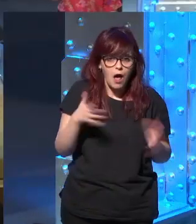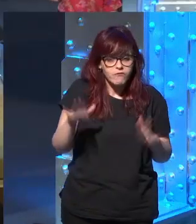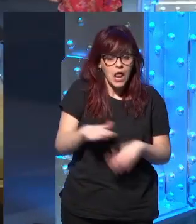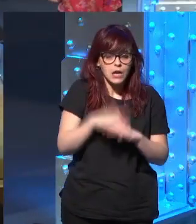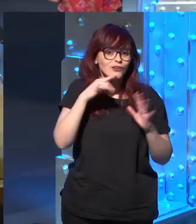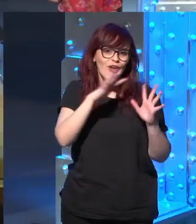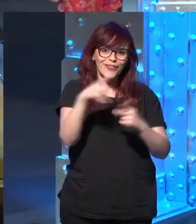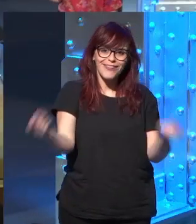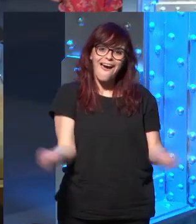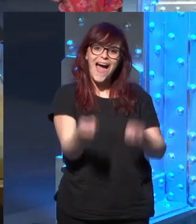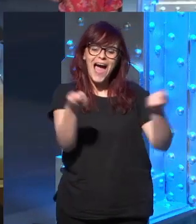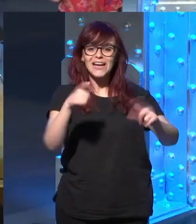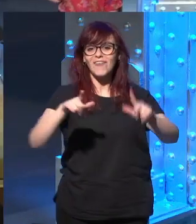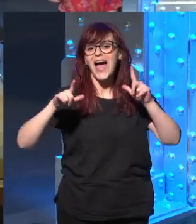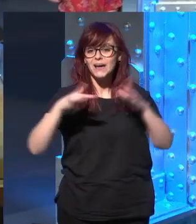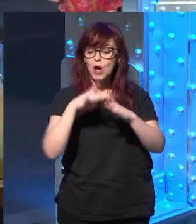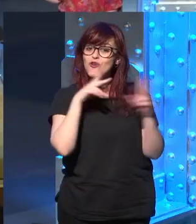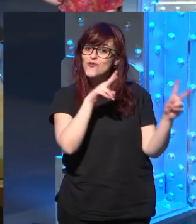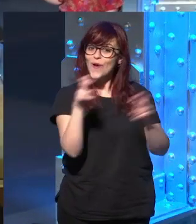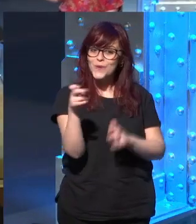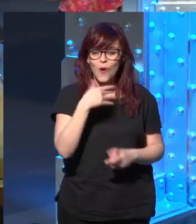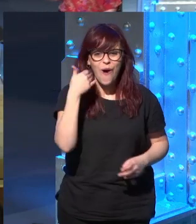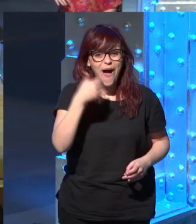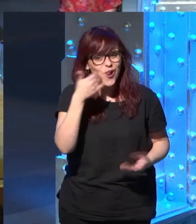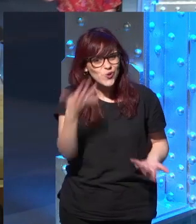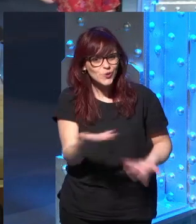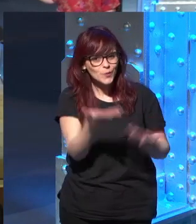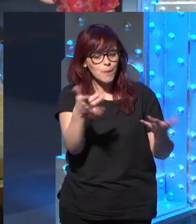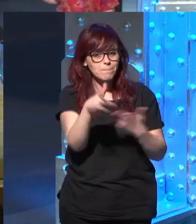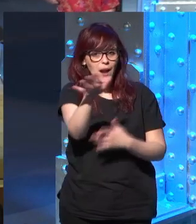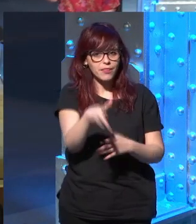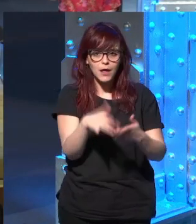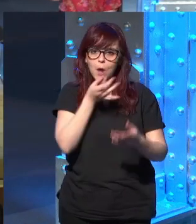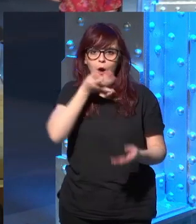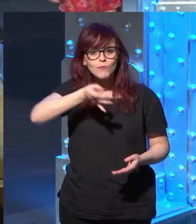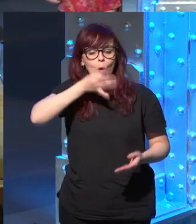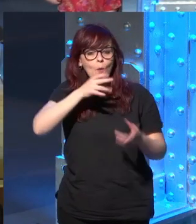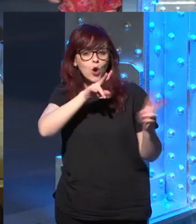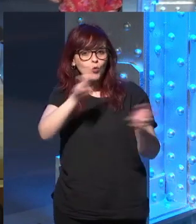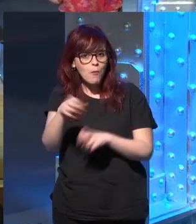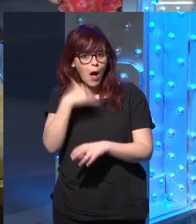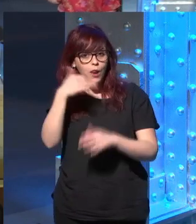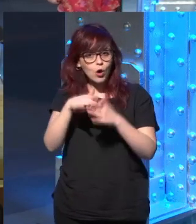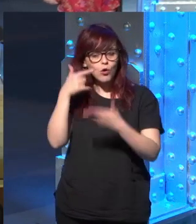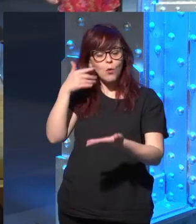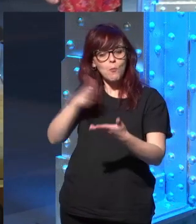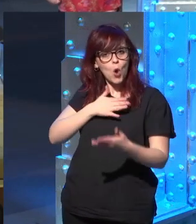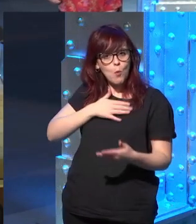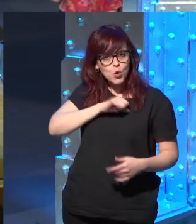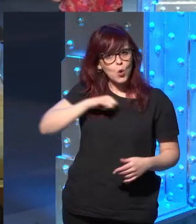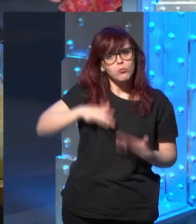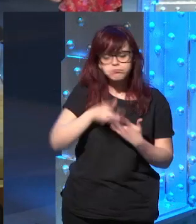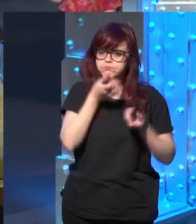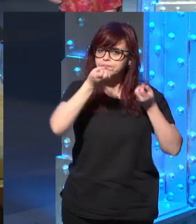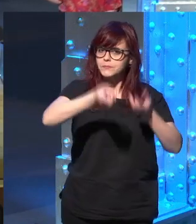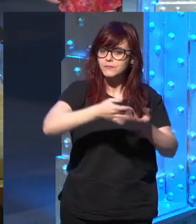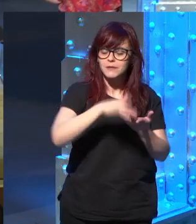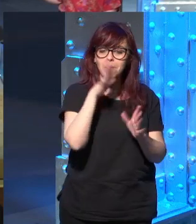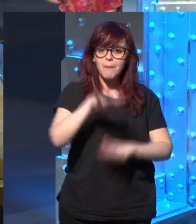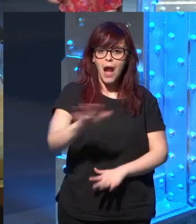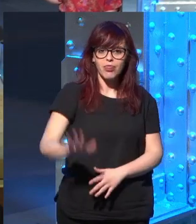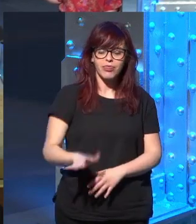eres noticiable, digamos, eres novedosa, porque bueno, pues tienes un discurso más o menos nuevo, o por lo menos propio, entonces llamas